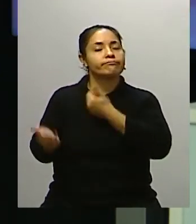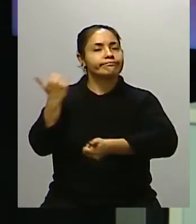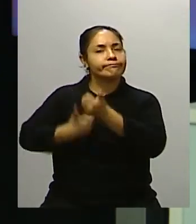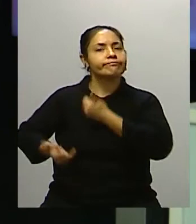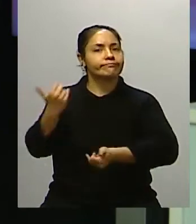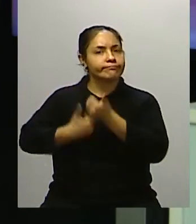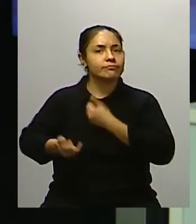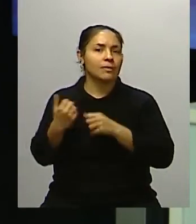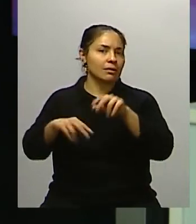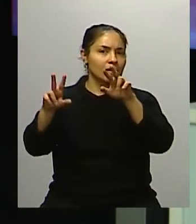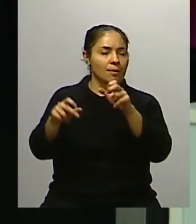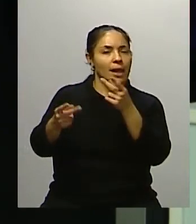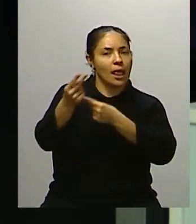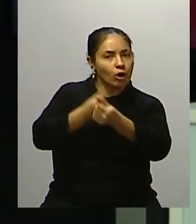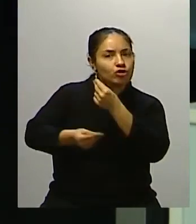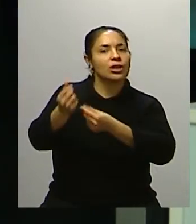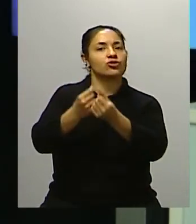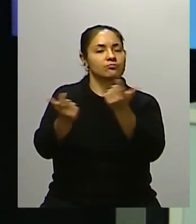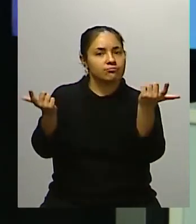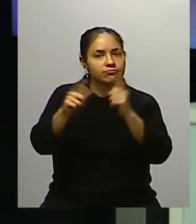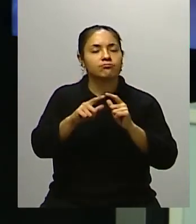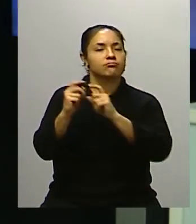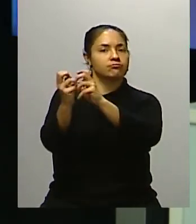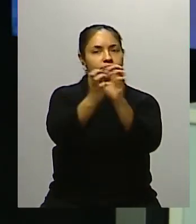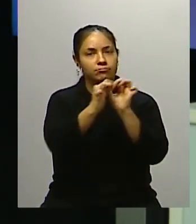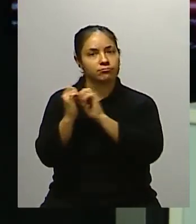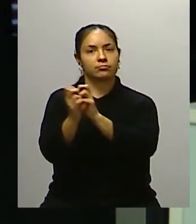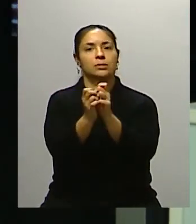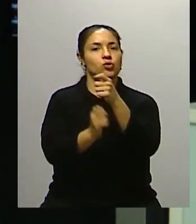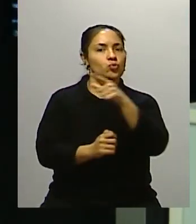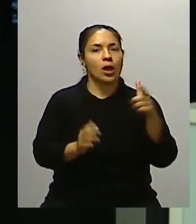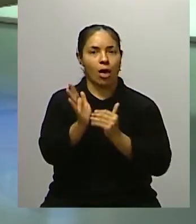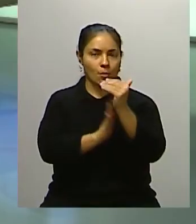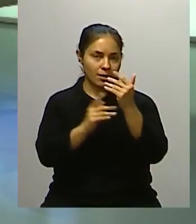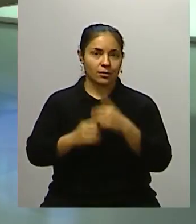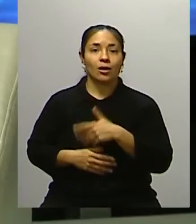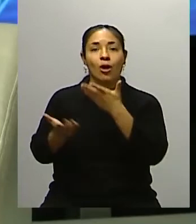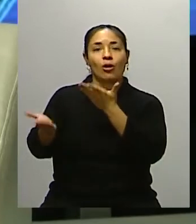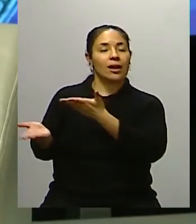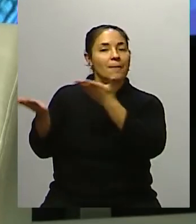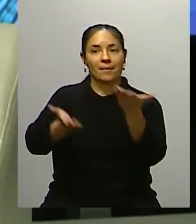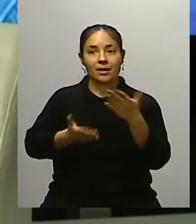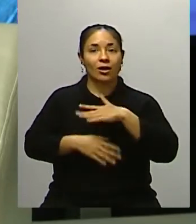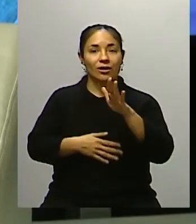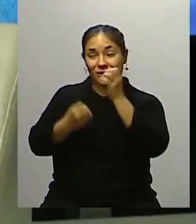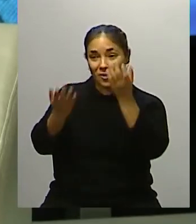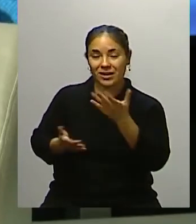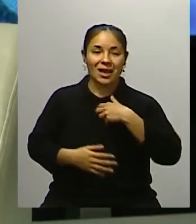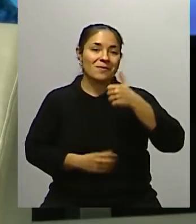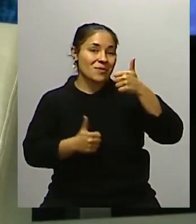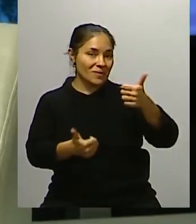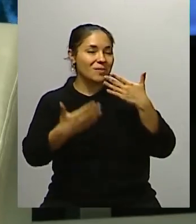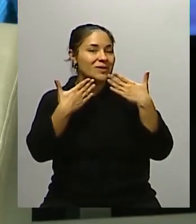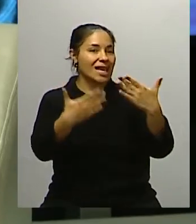está siempre en el tema de la negociación paritaria y eso es interesante. Así es que le vamos a dar la bienvenida. Melina, ¿cómo estás? Muy bien, muchas gracias por la